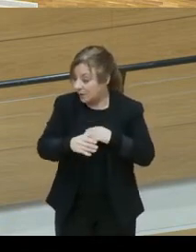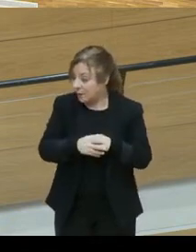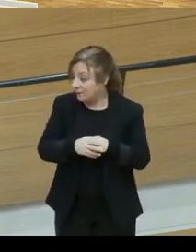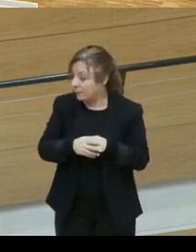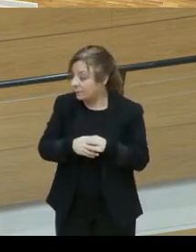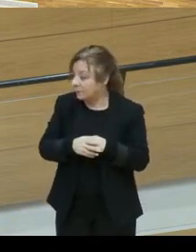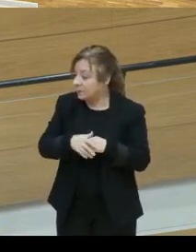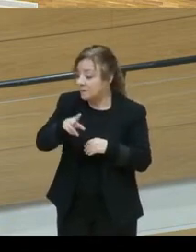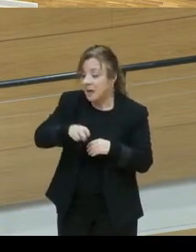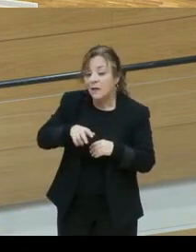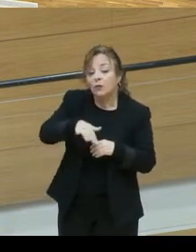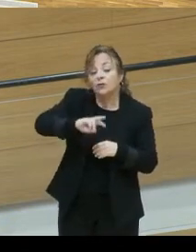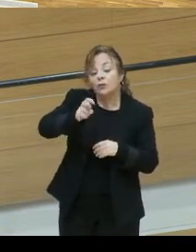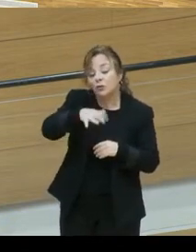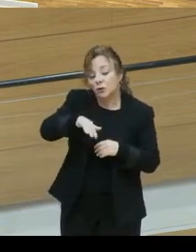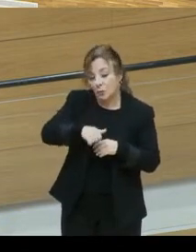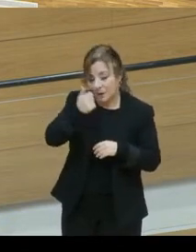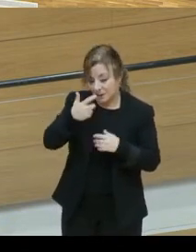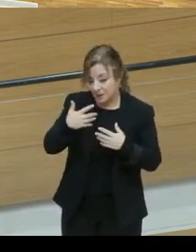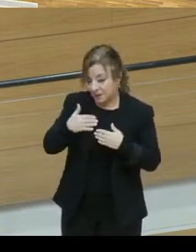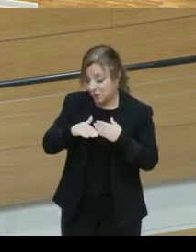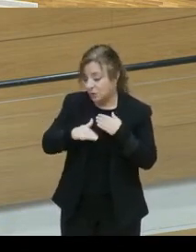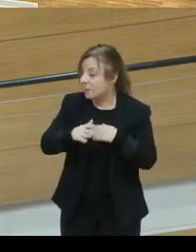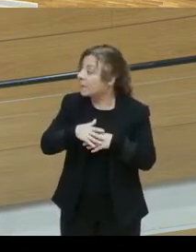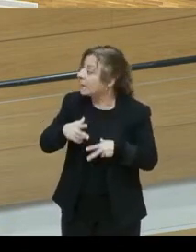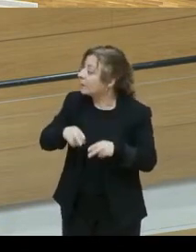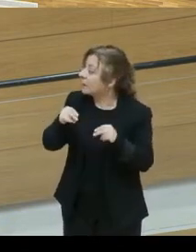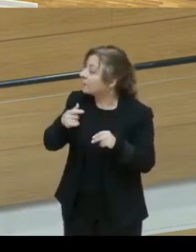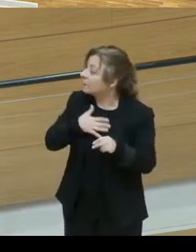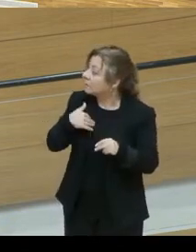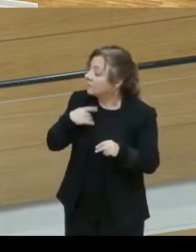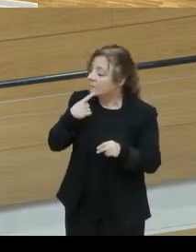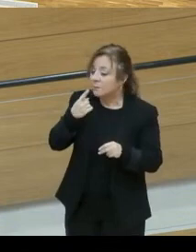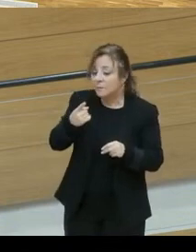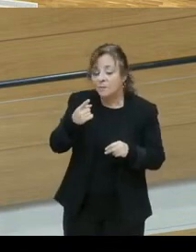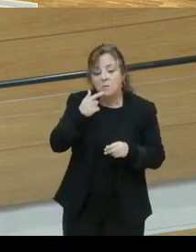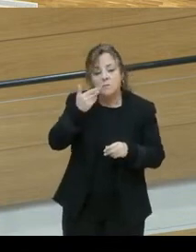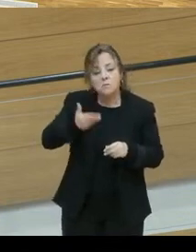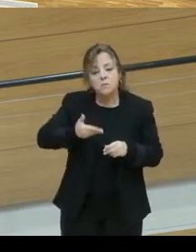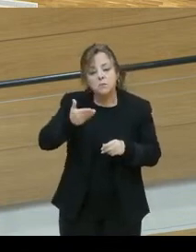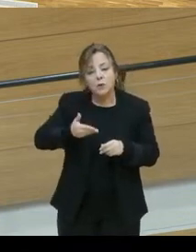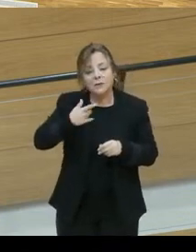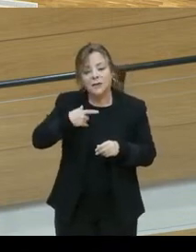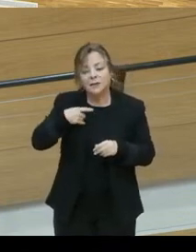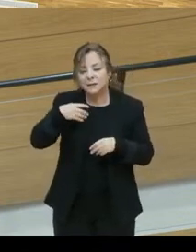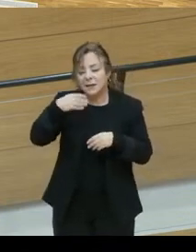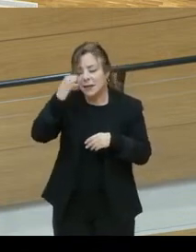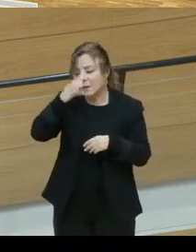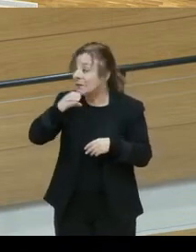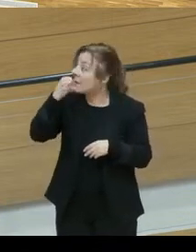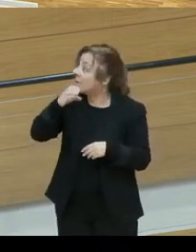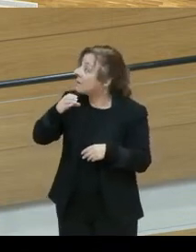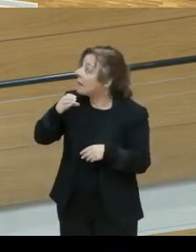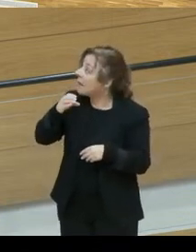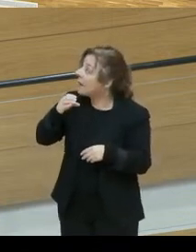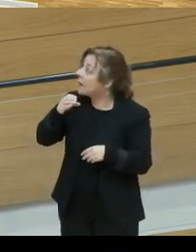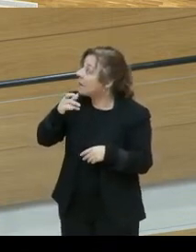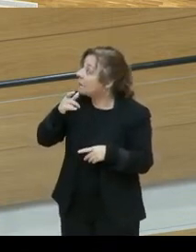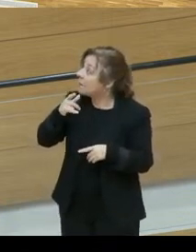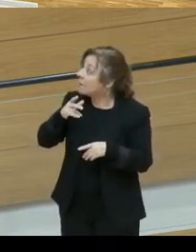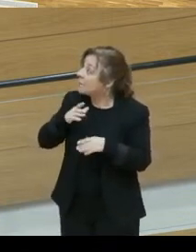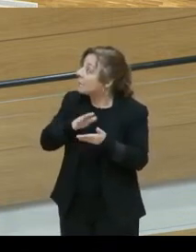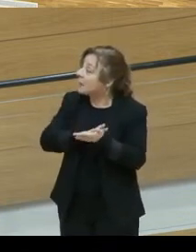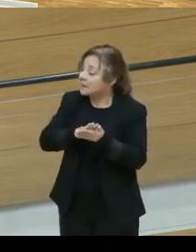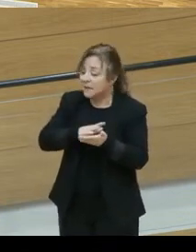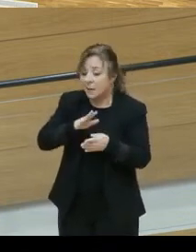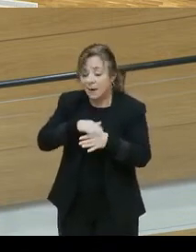más sostenibles. Para finalizar, quería hacer hincapié en la importancia de la ciencia básica o fundamental para el desarrollo de